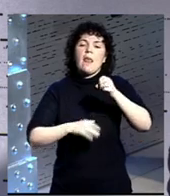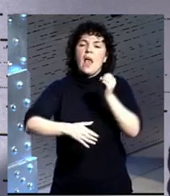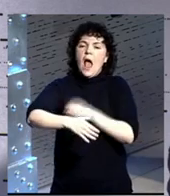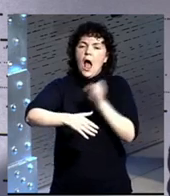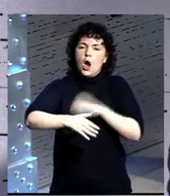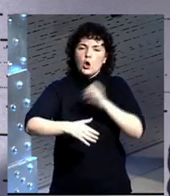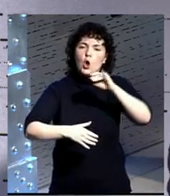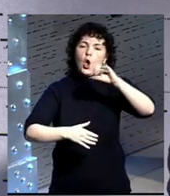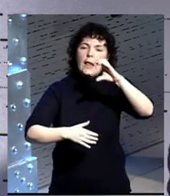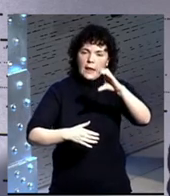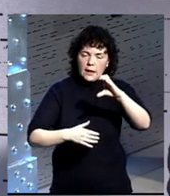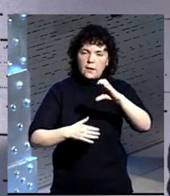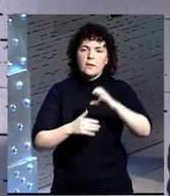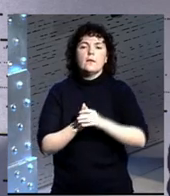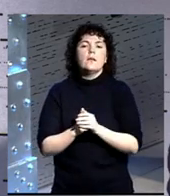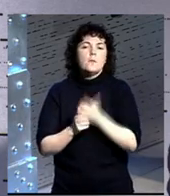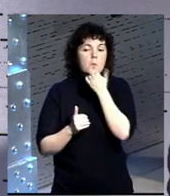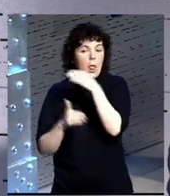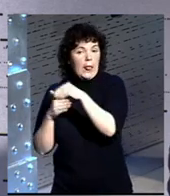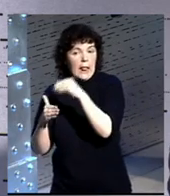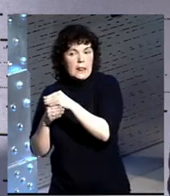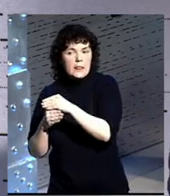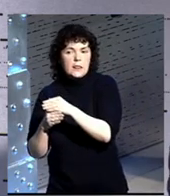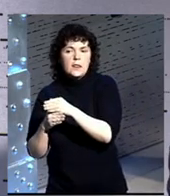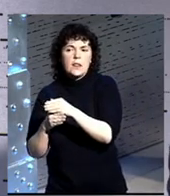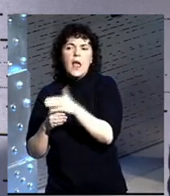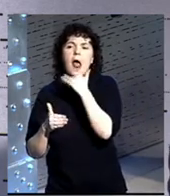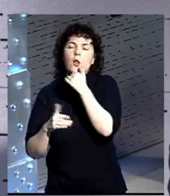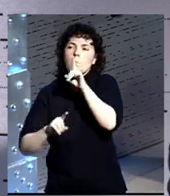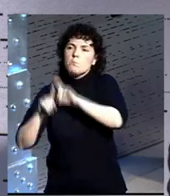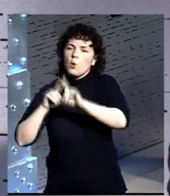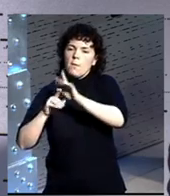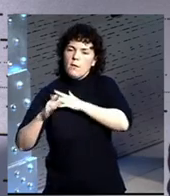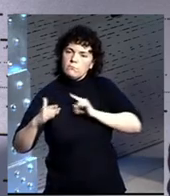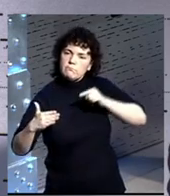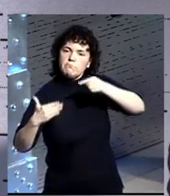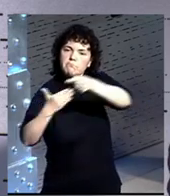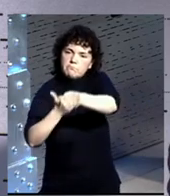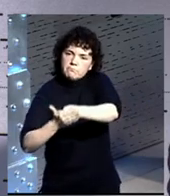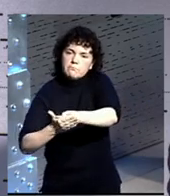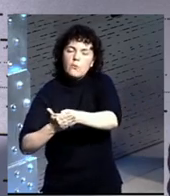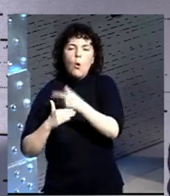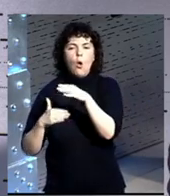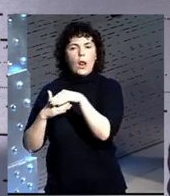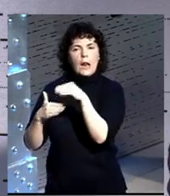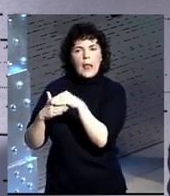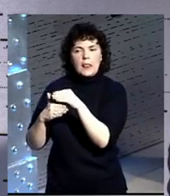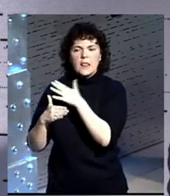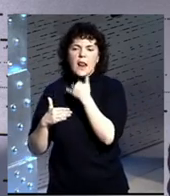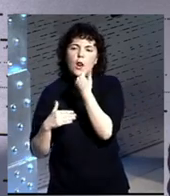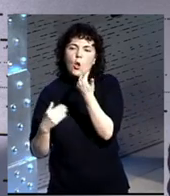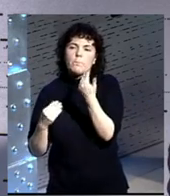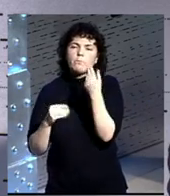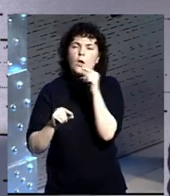Coin. Cuando un cliente decide ponernos una incidencia o cuando un cliente decide hacer una